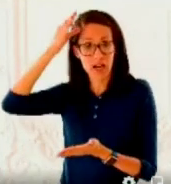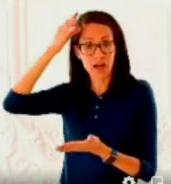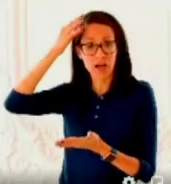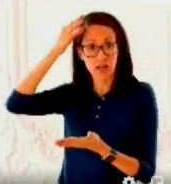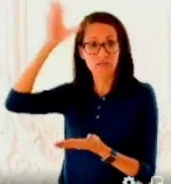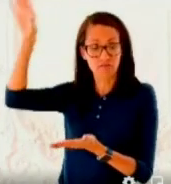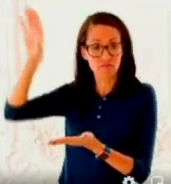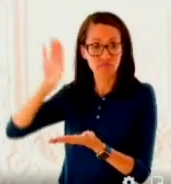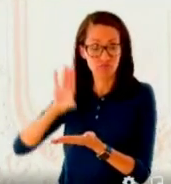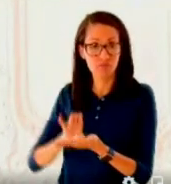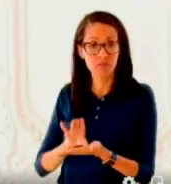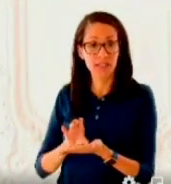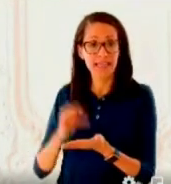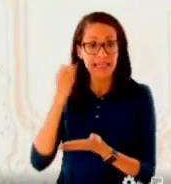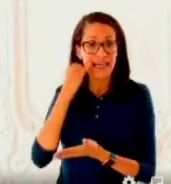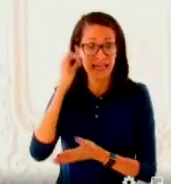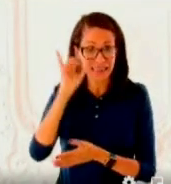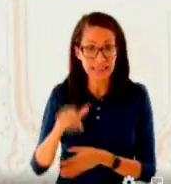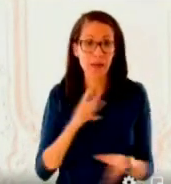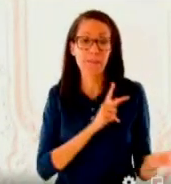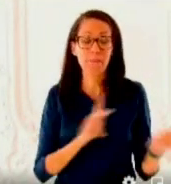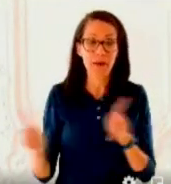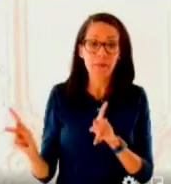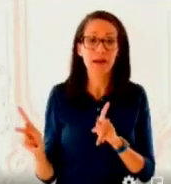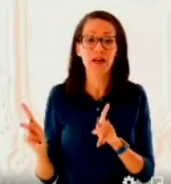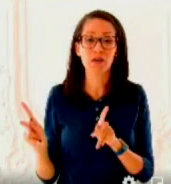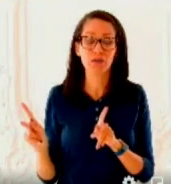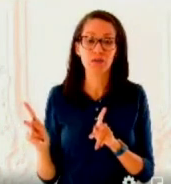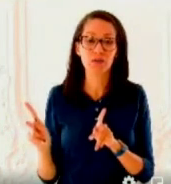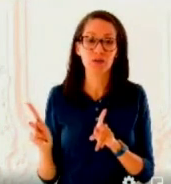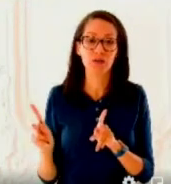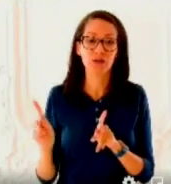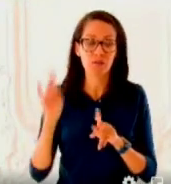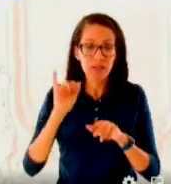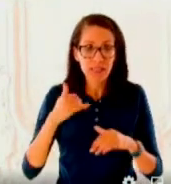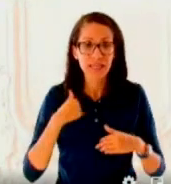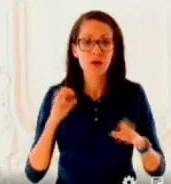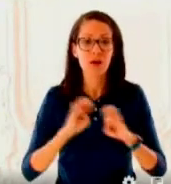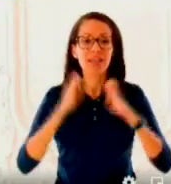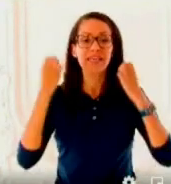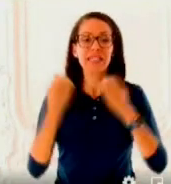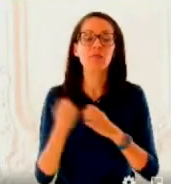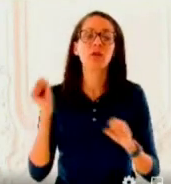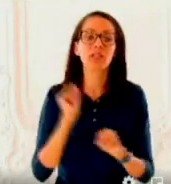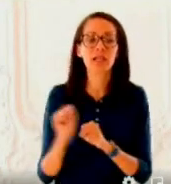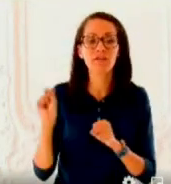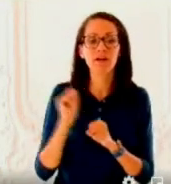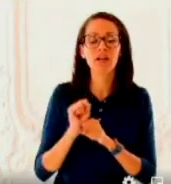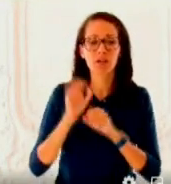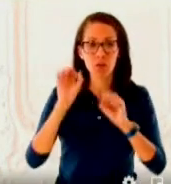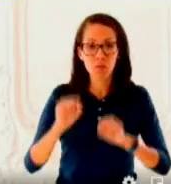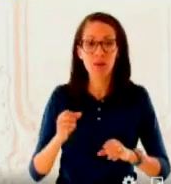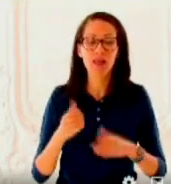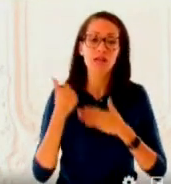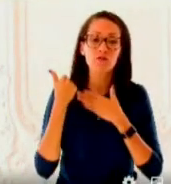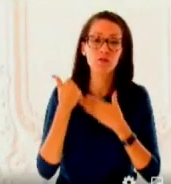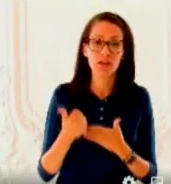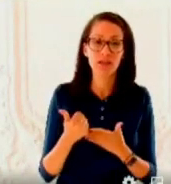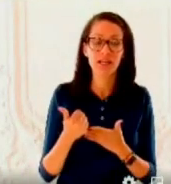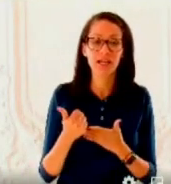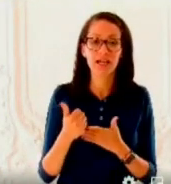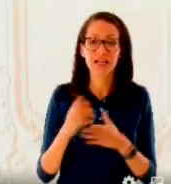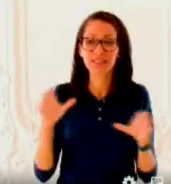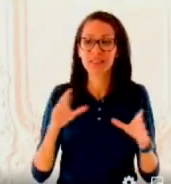y así nosotros prepararnos para poder tener un equipo de trabajo que nos pueda ayudar a hacer